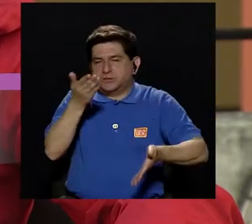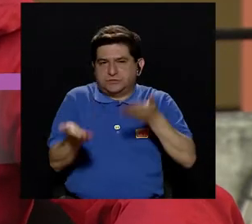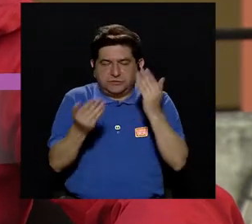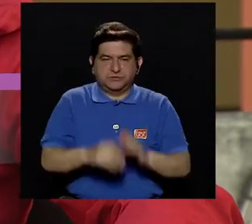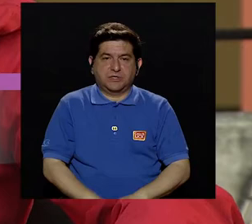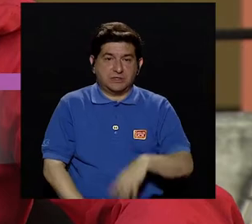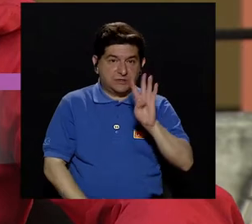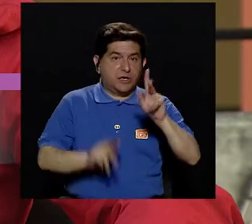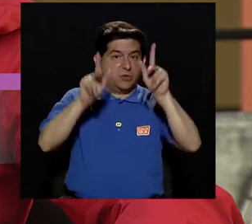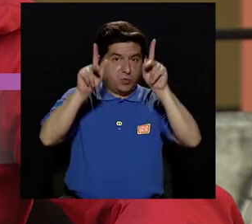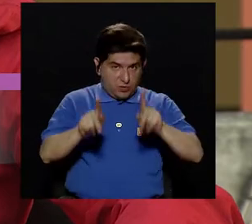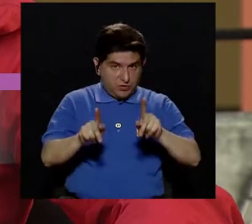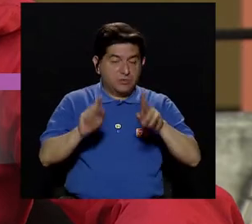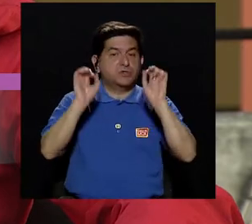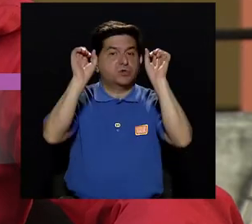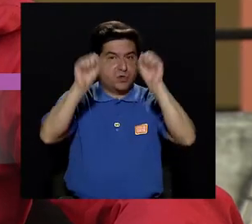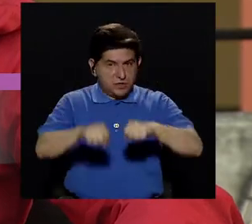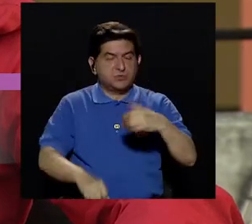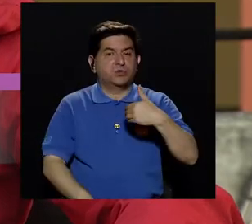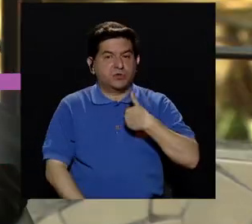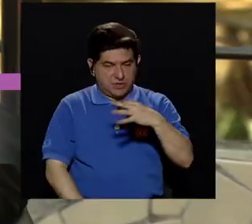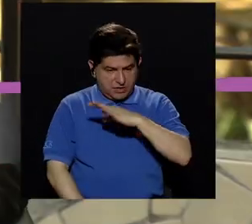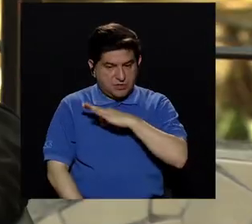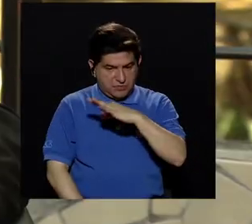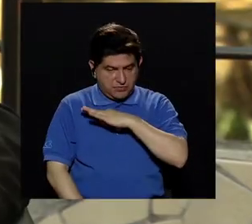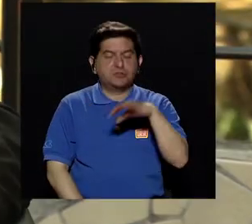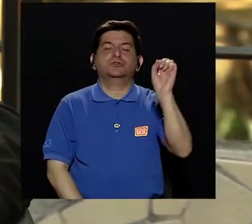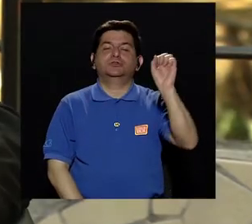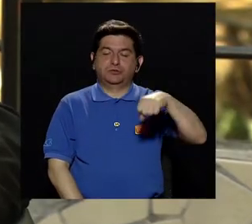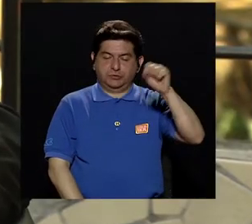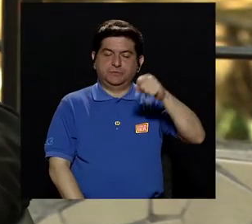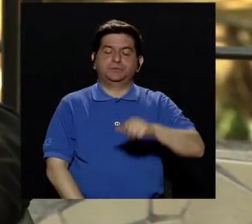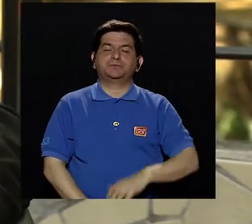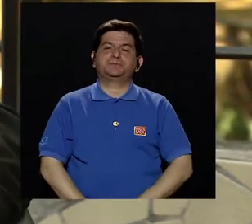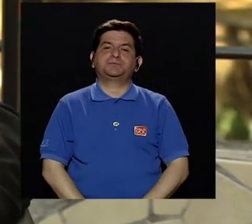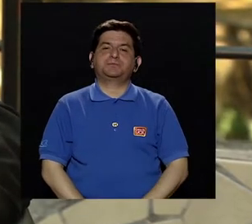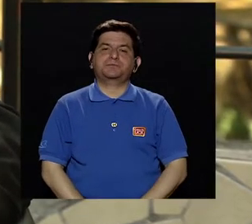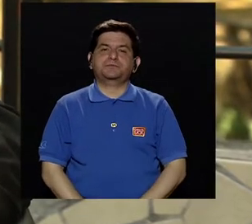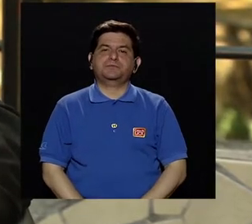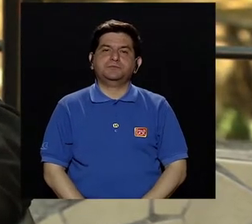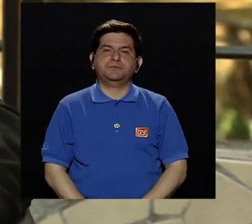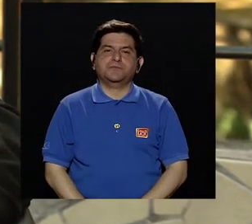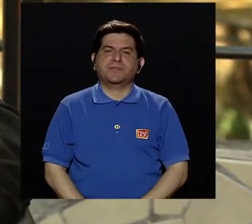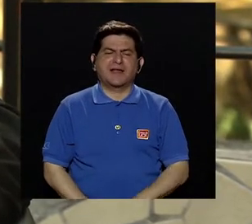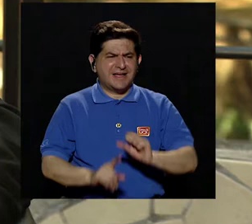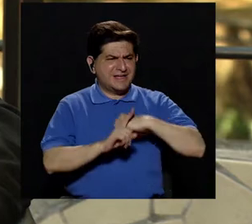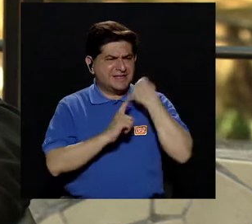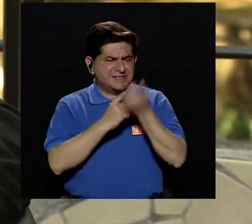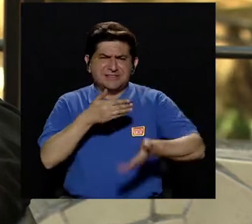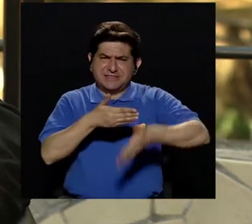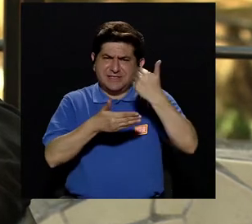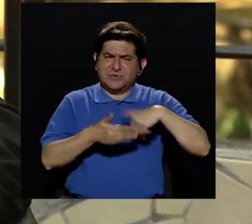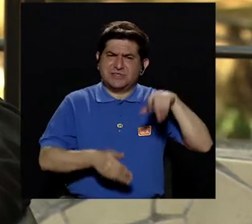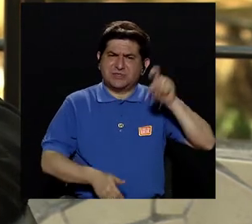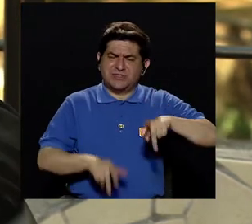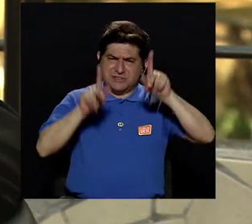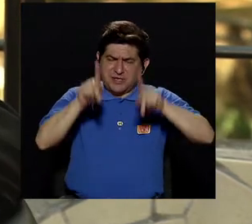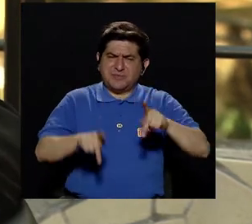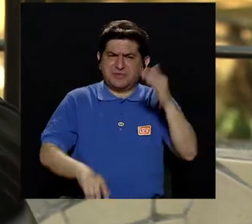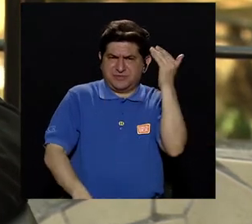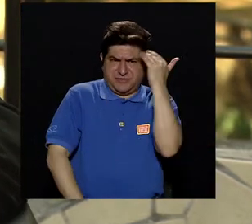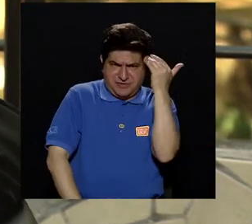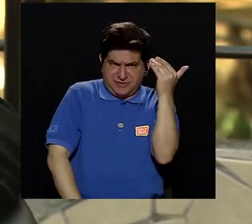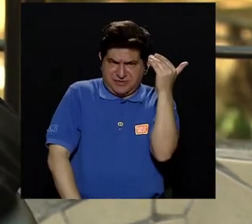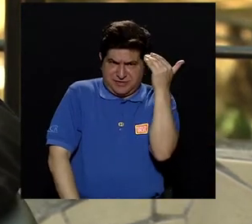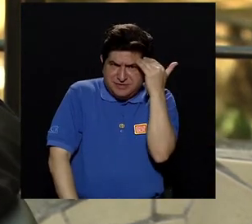4 personas. Hasta 4 personas son las que pueden verse beneficiados. ¿Existen condiciones previas que la persona tenga